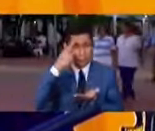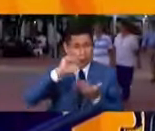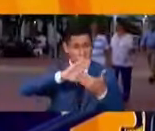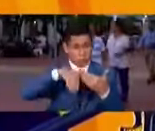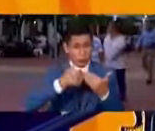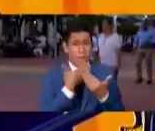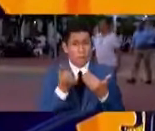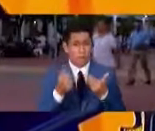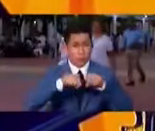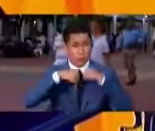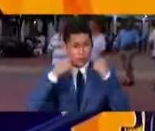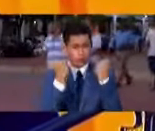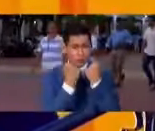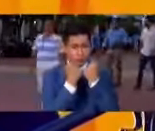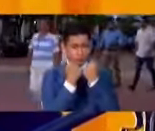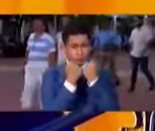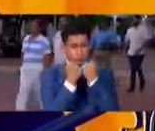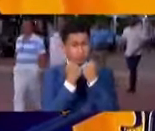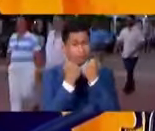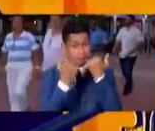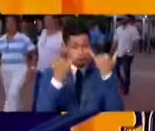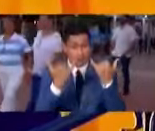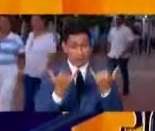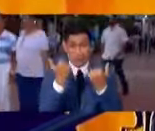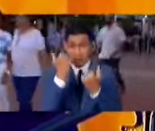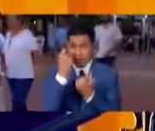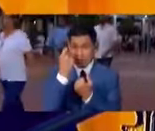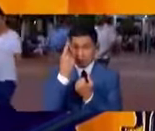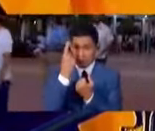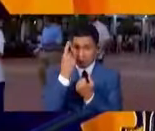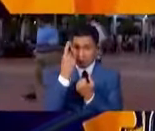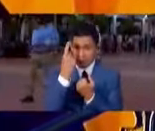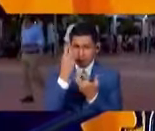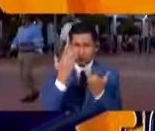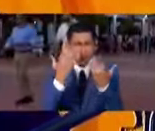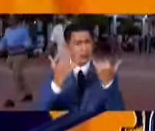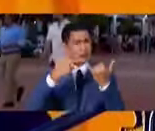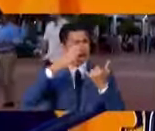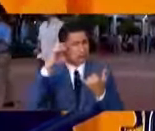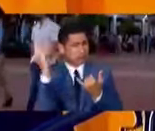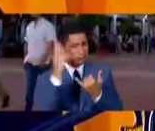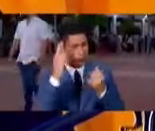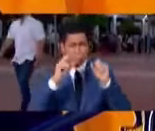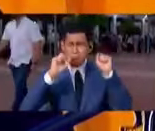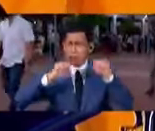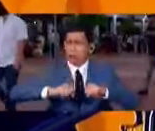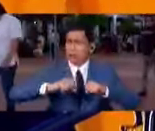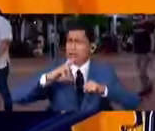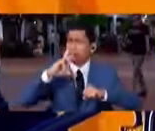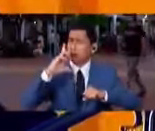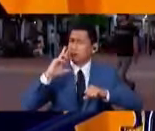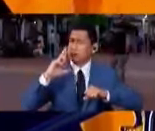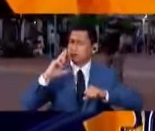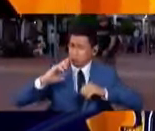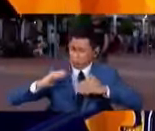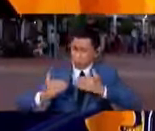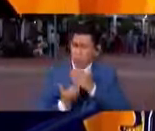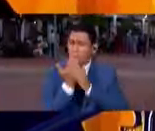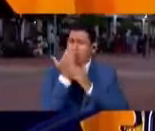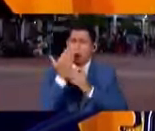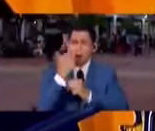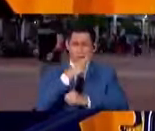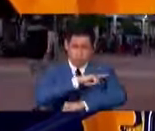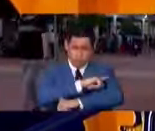social reconstruido. Eso hay que entenderlo. Que esa celebración sea una renovación de fuerzas para continuar haciendo